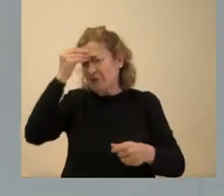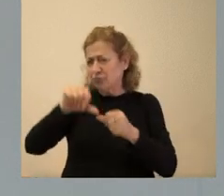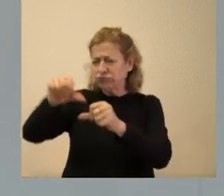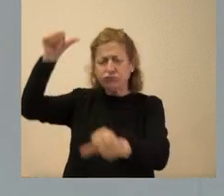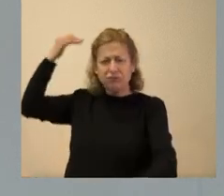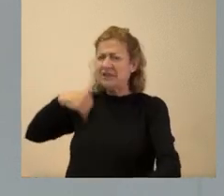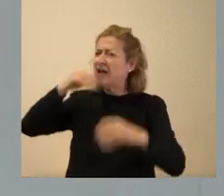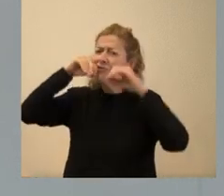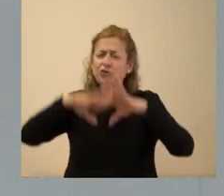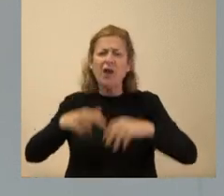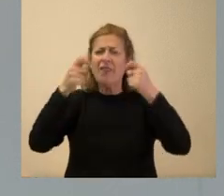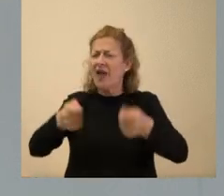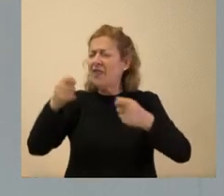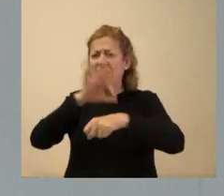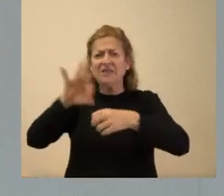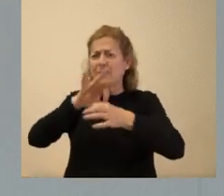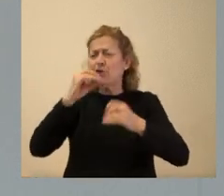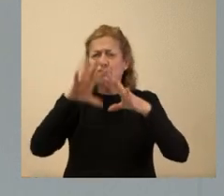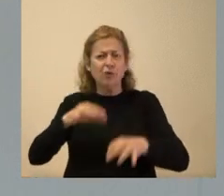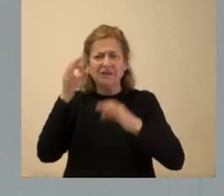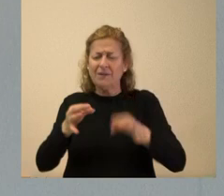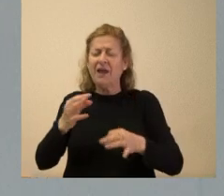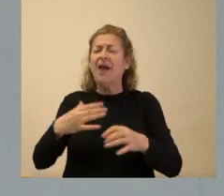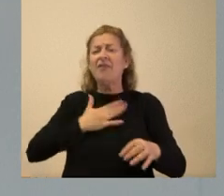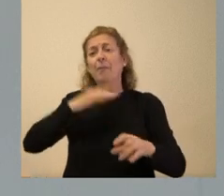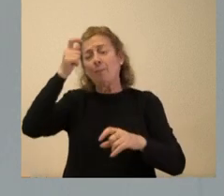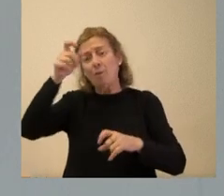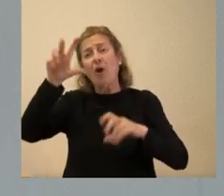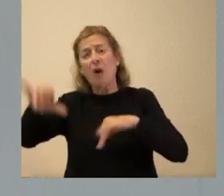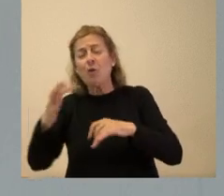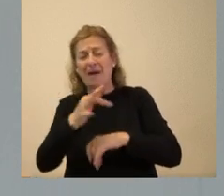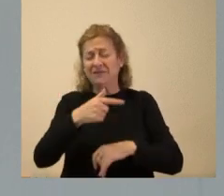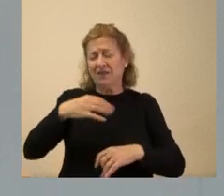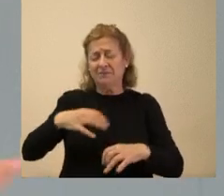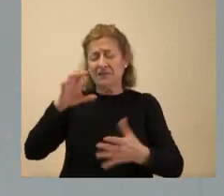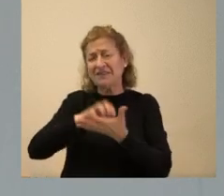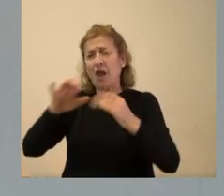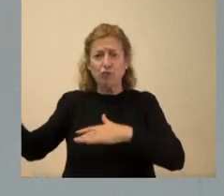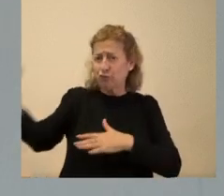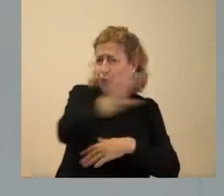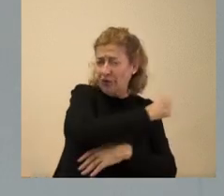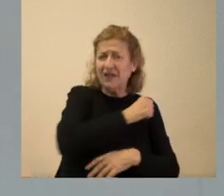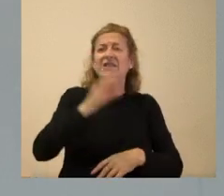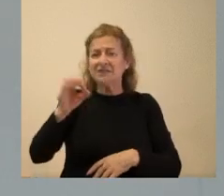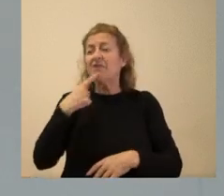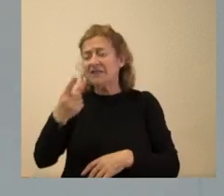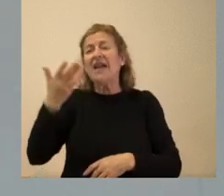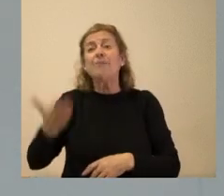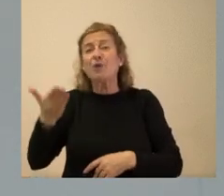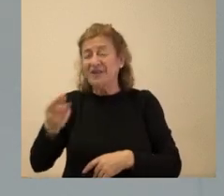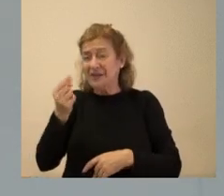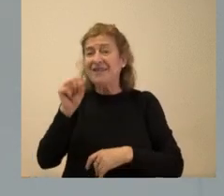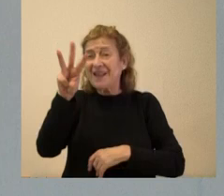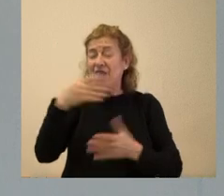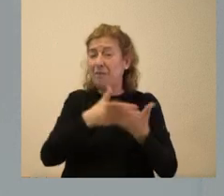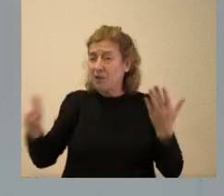a los leoneses y Al conjunto de los Castellanos y leoneses lo vamos a seguir utilizando Es verdad que es un volumen importante usted lo dice de un 13 millones de euros